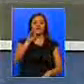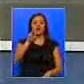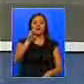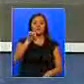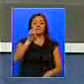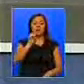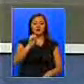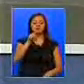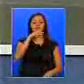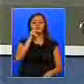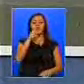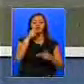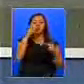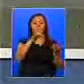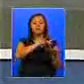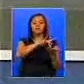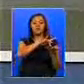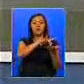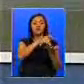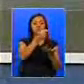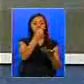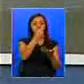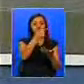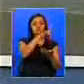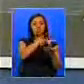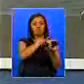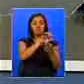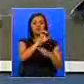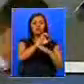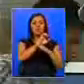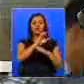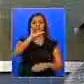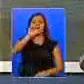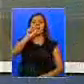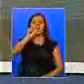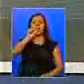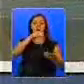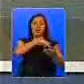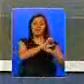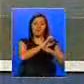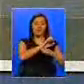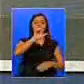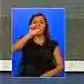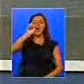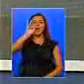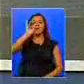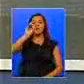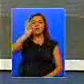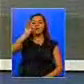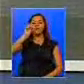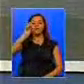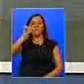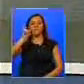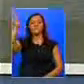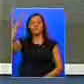empresa pública farmacéutica de los ecuatorianos, y la Biofam, empresa cubana, ya lo vimos en videos anteriormente, con